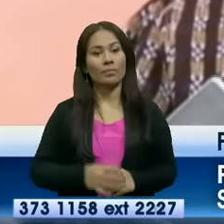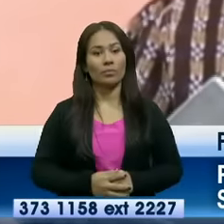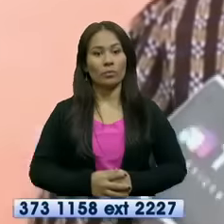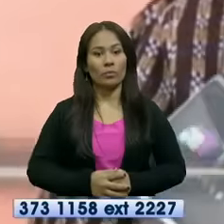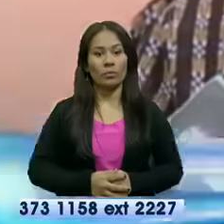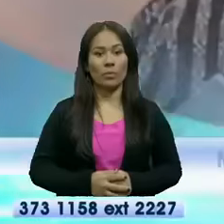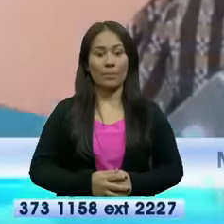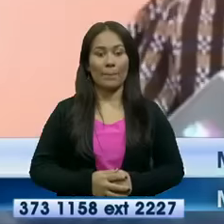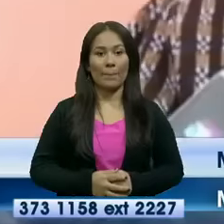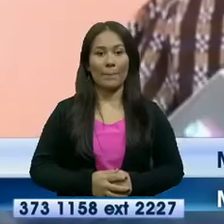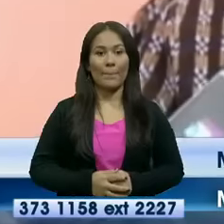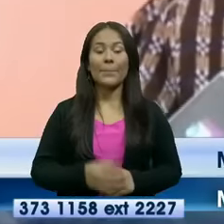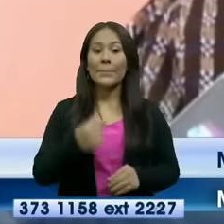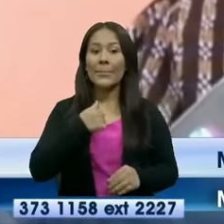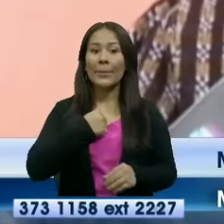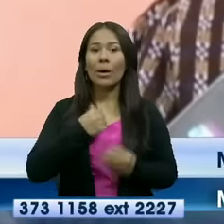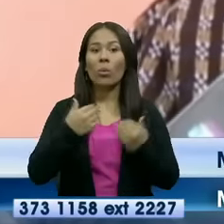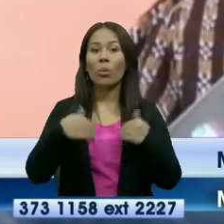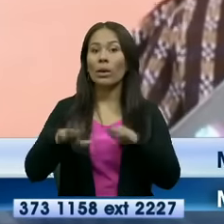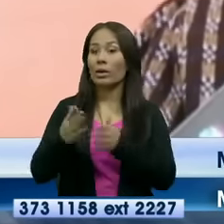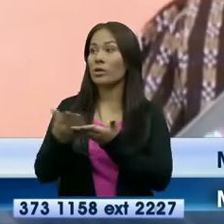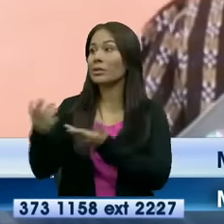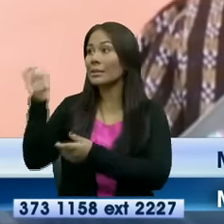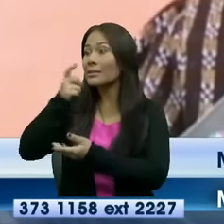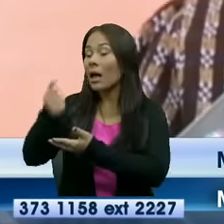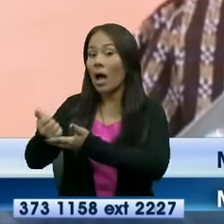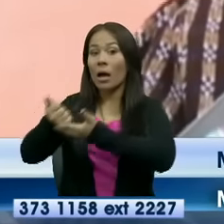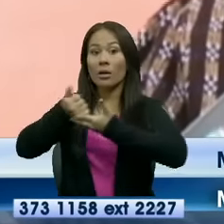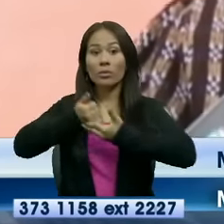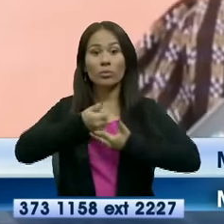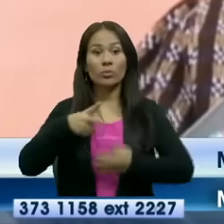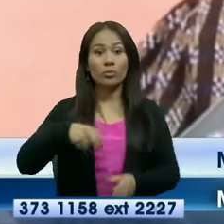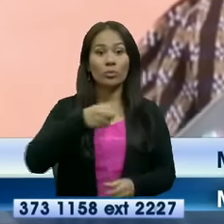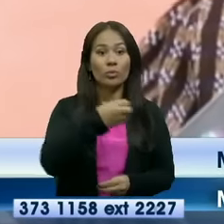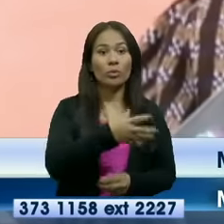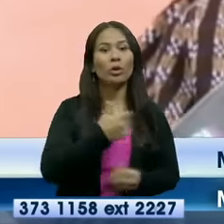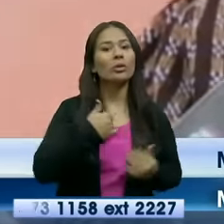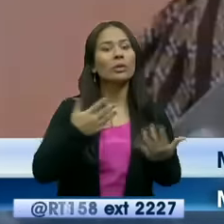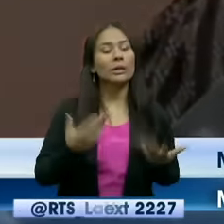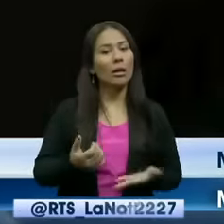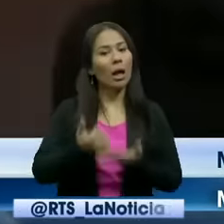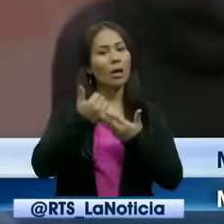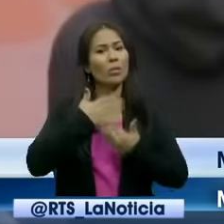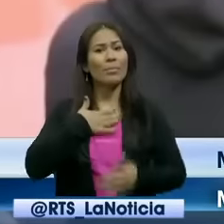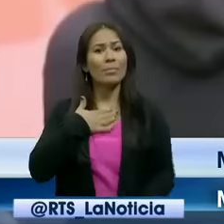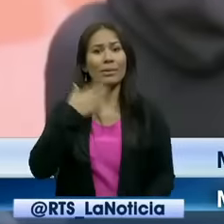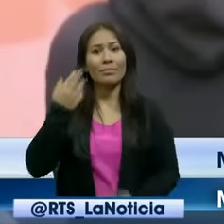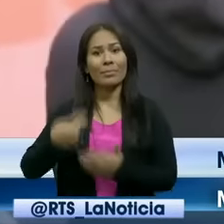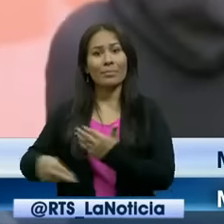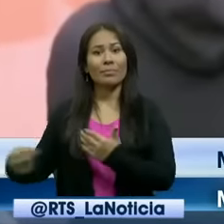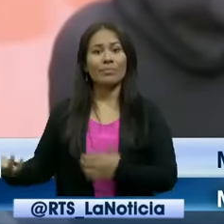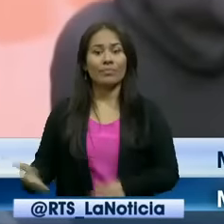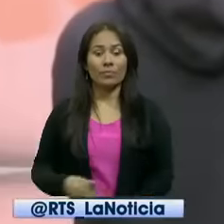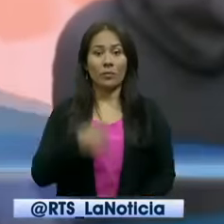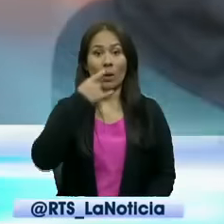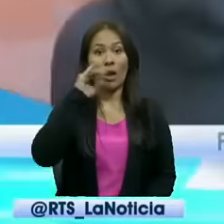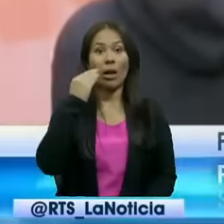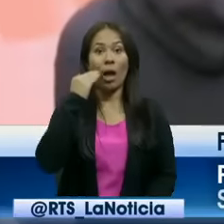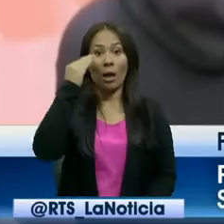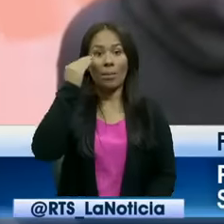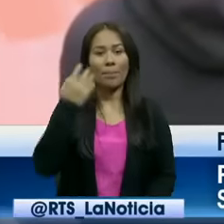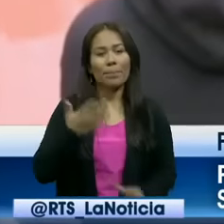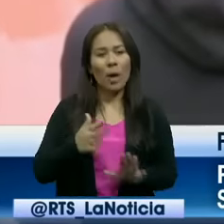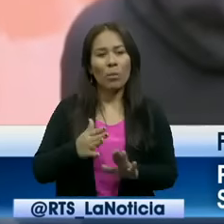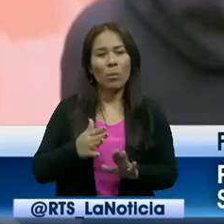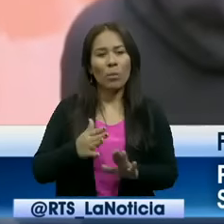cosa se ha de necesitar una ayuda. Yo quisiera que me ayuden. Los más grandecitos, ajenos a la realidad,